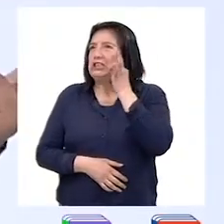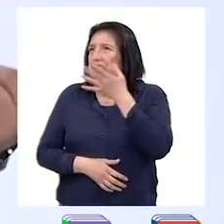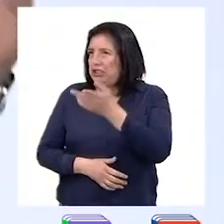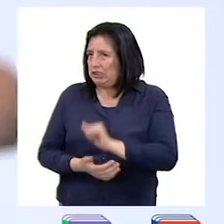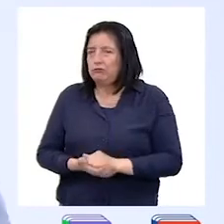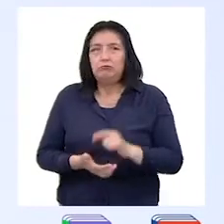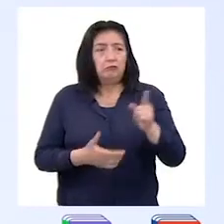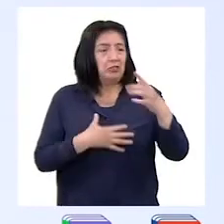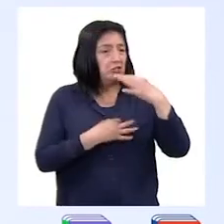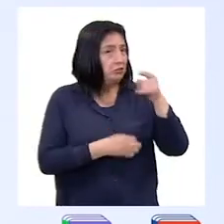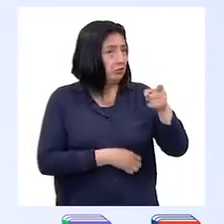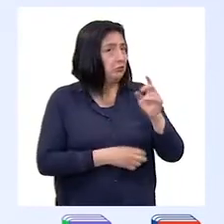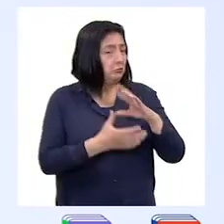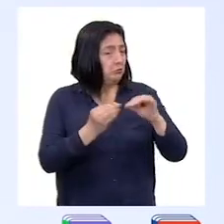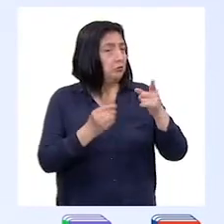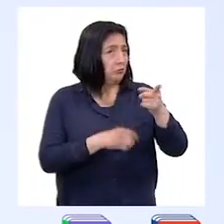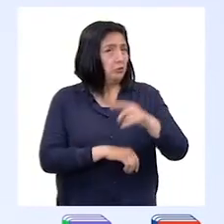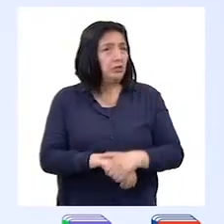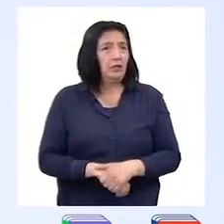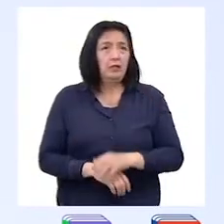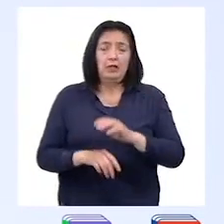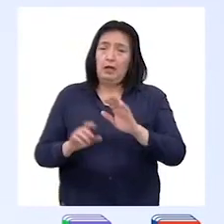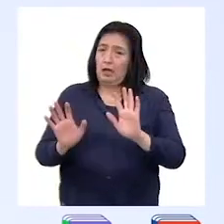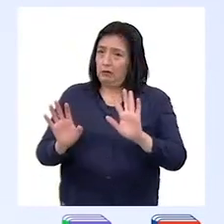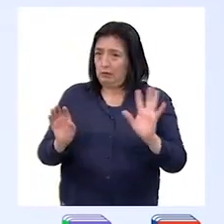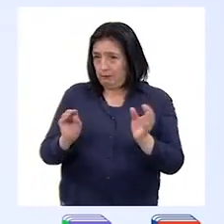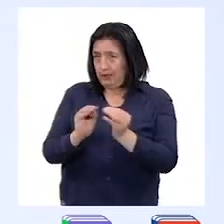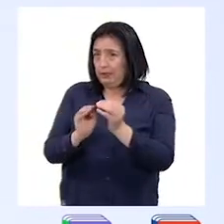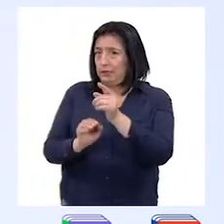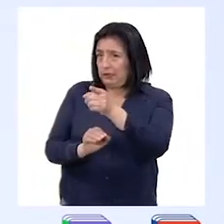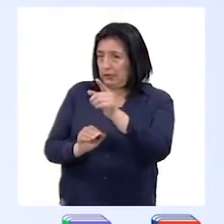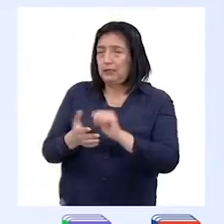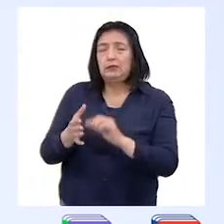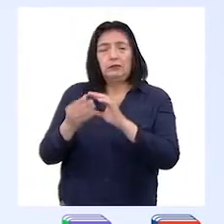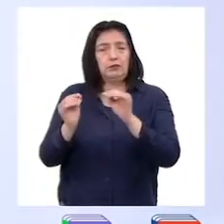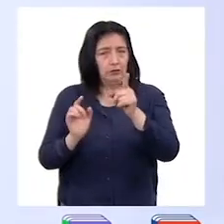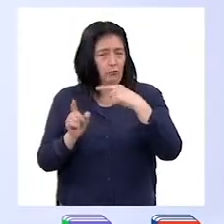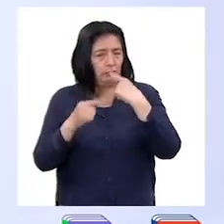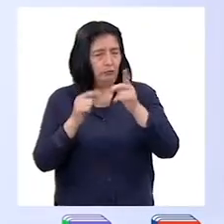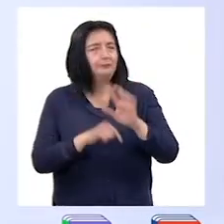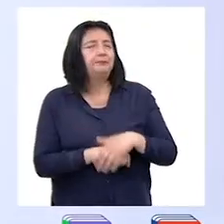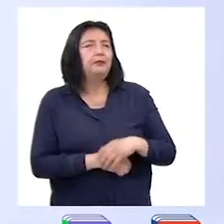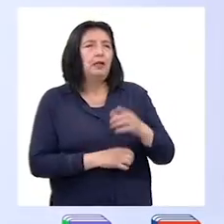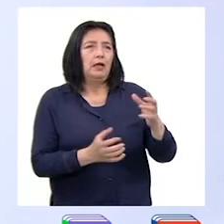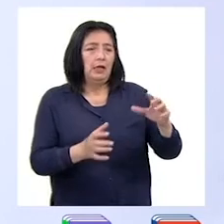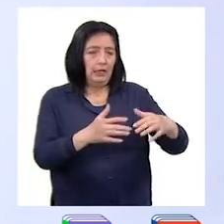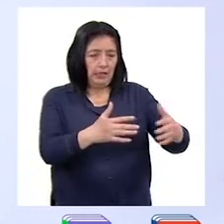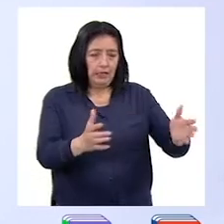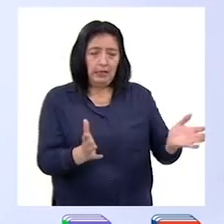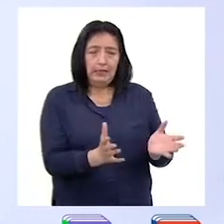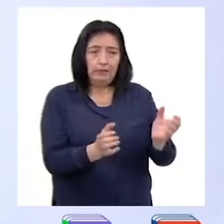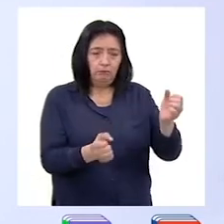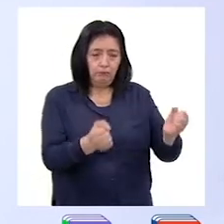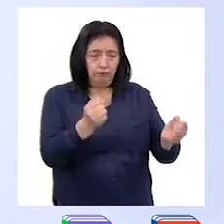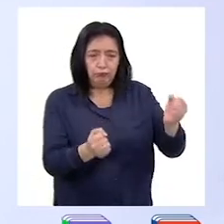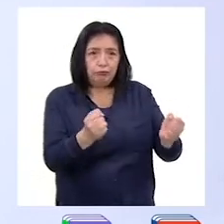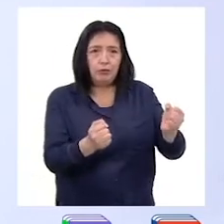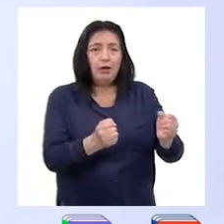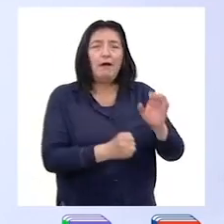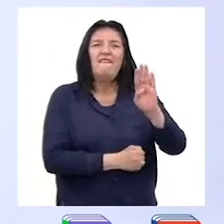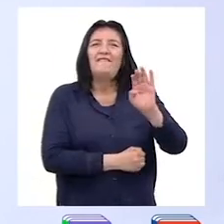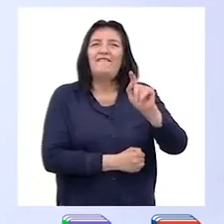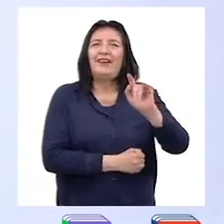Muy interesante tu historia, Patty. Para complementarla, les cuento algo. El batán es en realidad